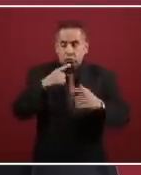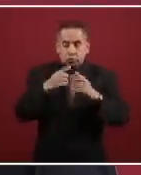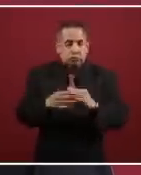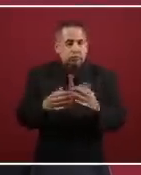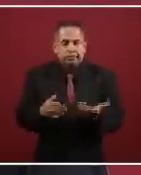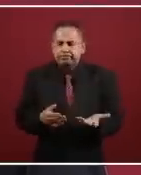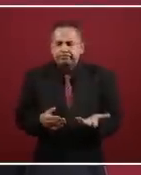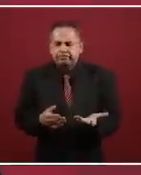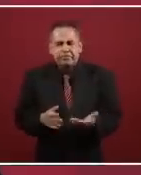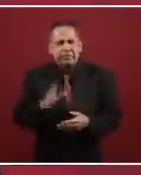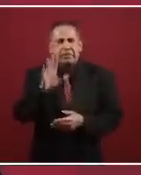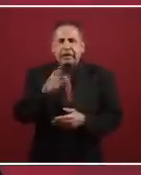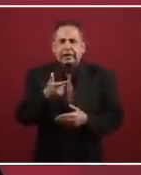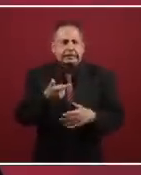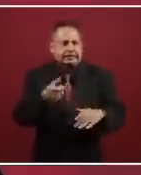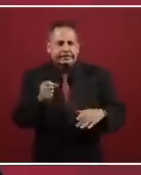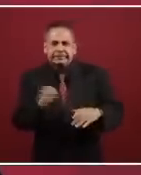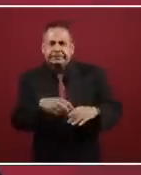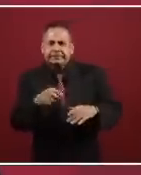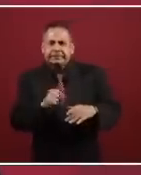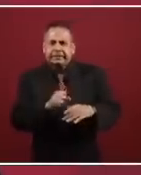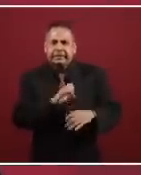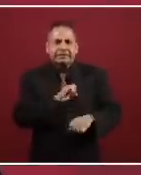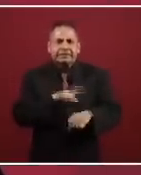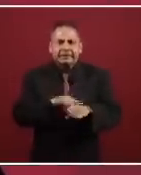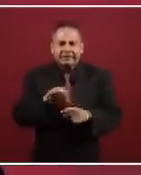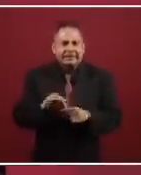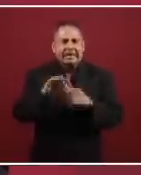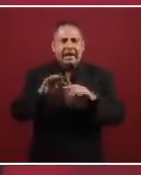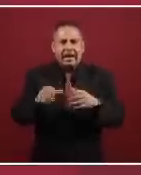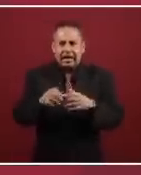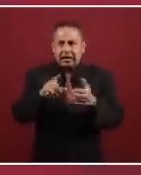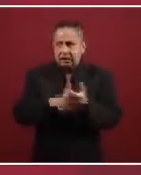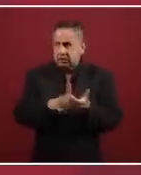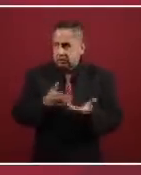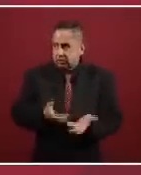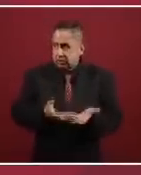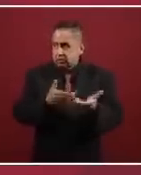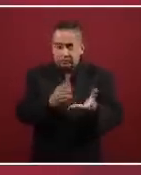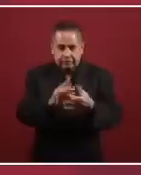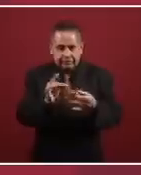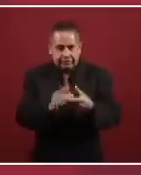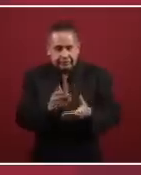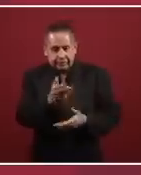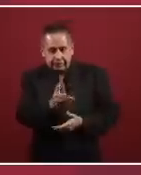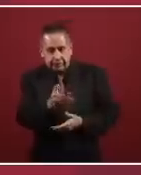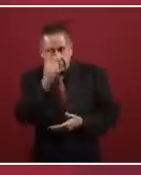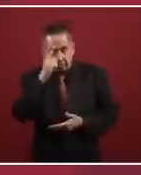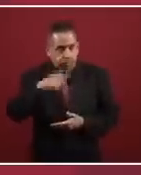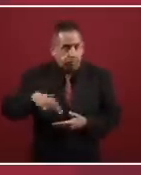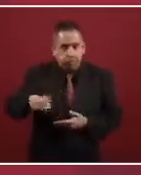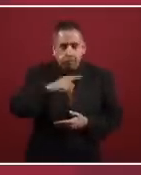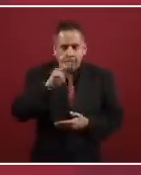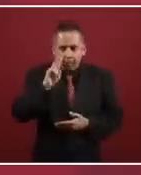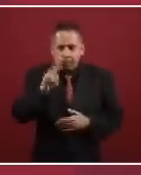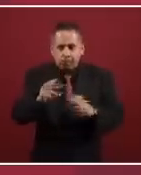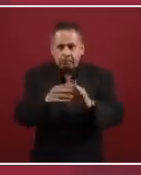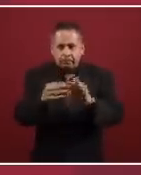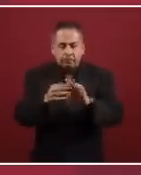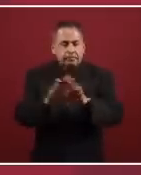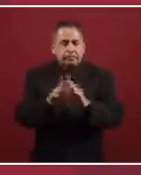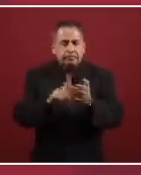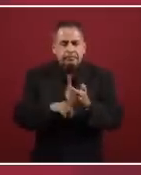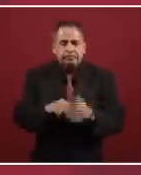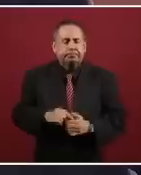una especie de cajas de ahorro especial, se los platico a ustedes para que lo escuchen